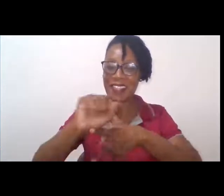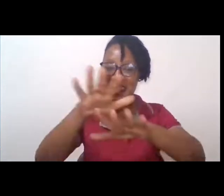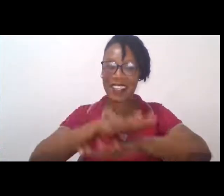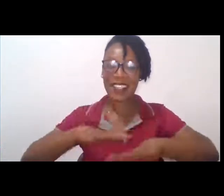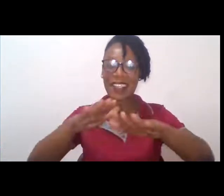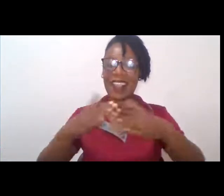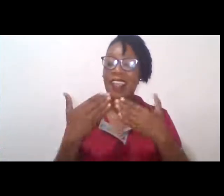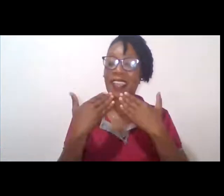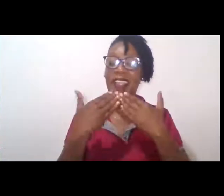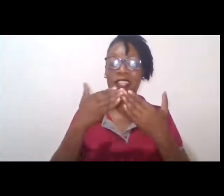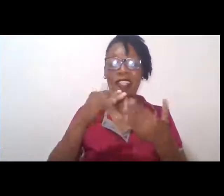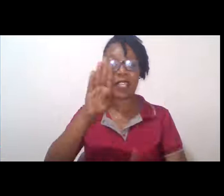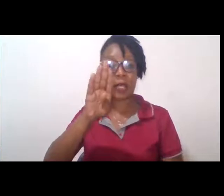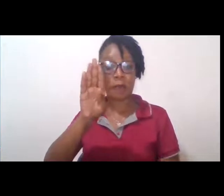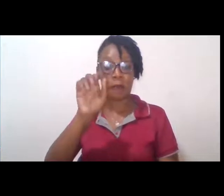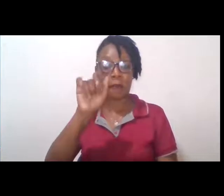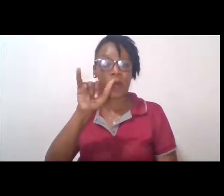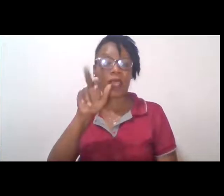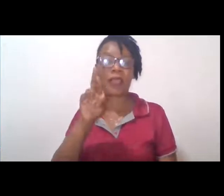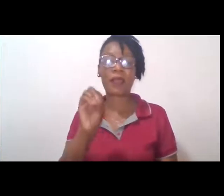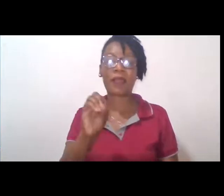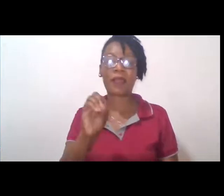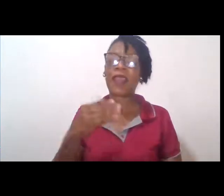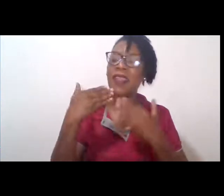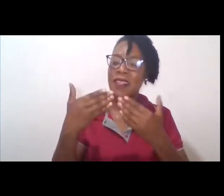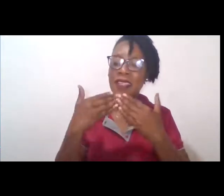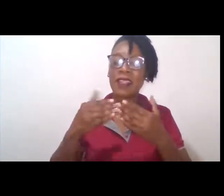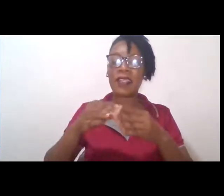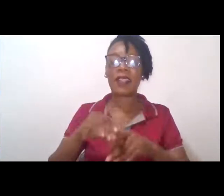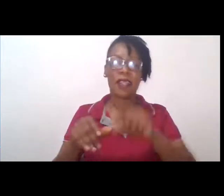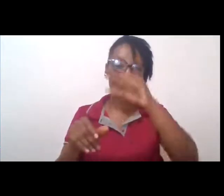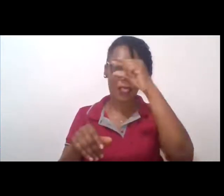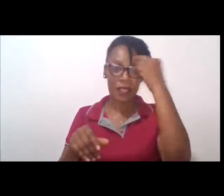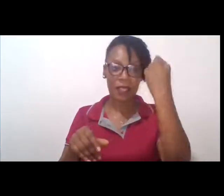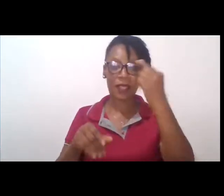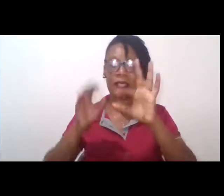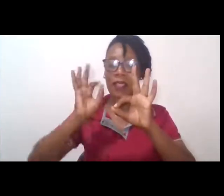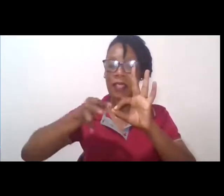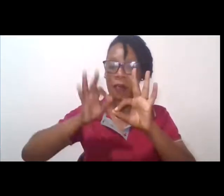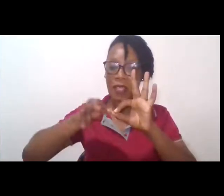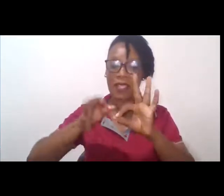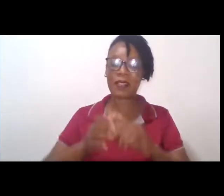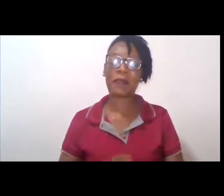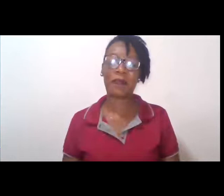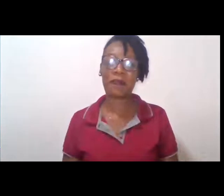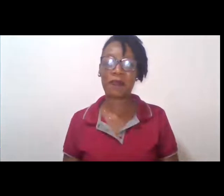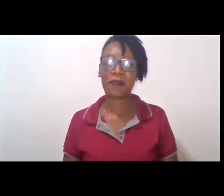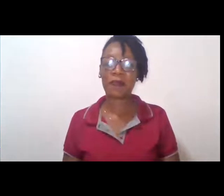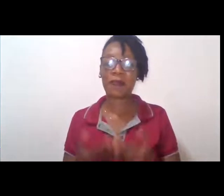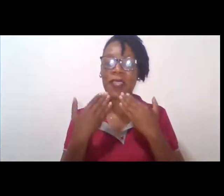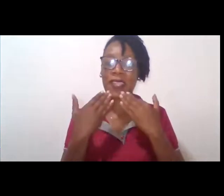al ingeniero Byron Varela por su apoyo y por supuesto a Graciela Leywood por la interpretación al